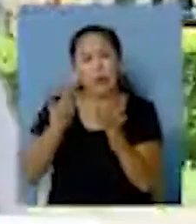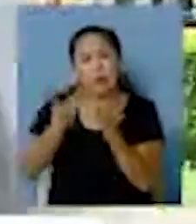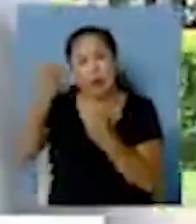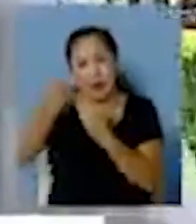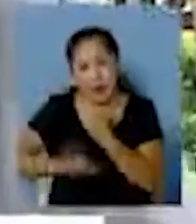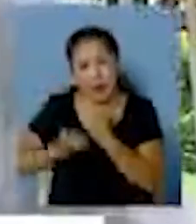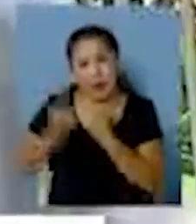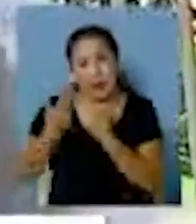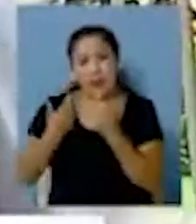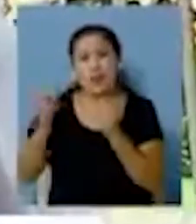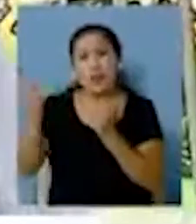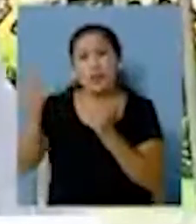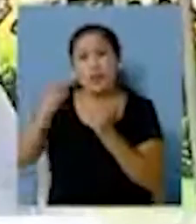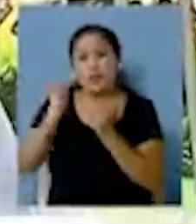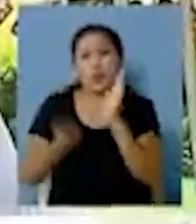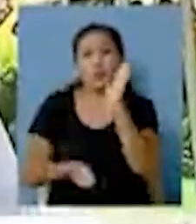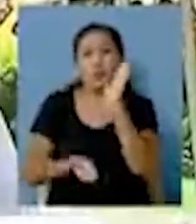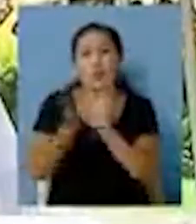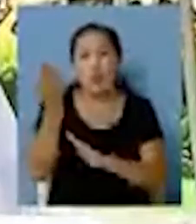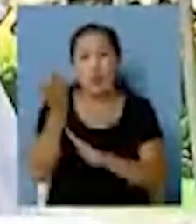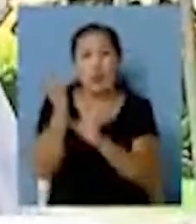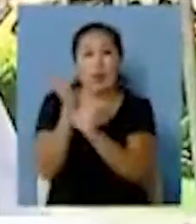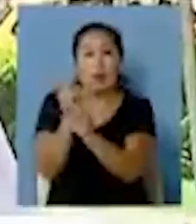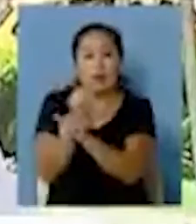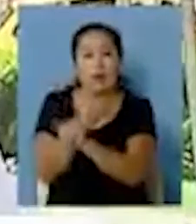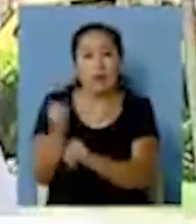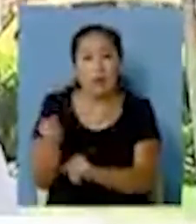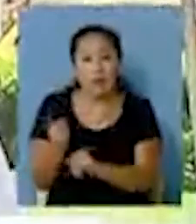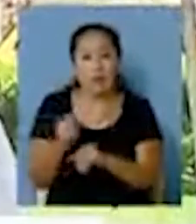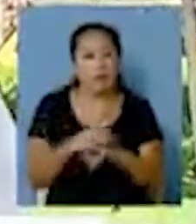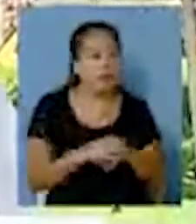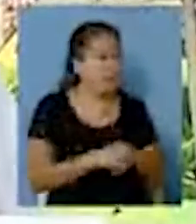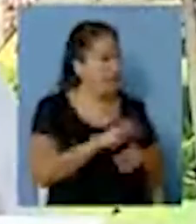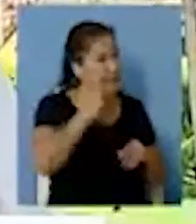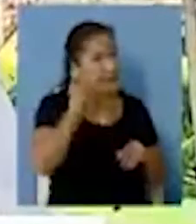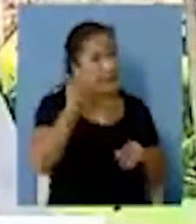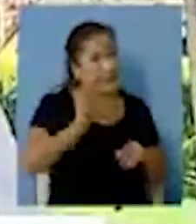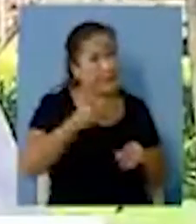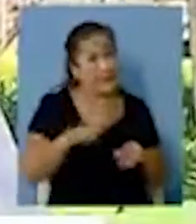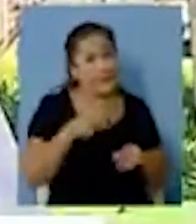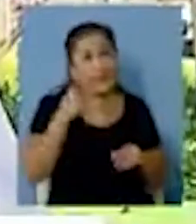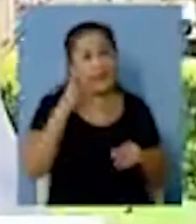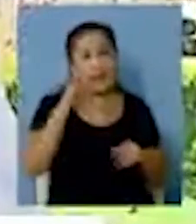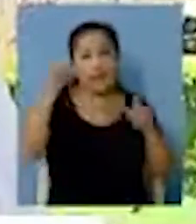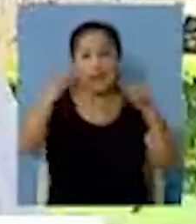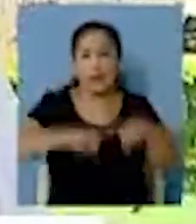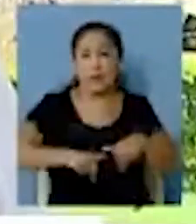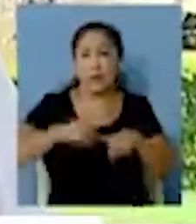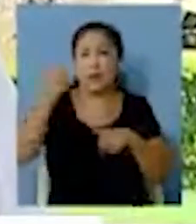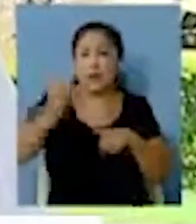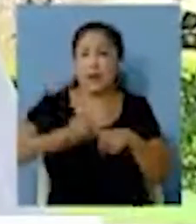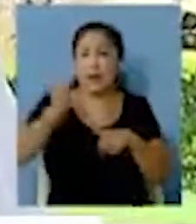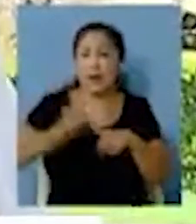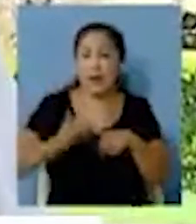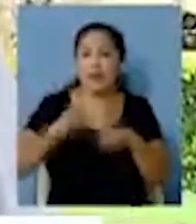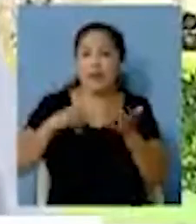existe el nuevo cuadro tarifario para el transporte público de pasajeros. Sí, efectivamente. En el día de hoy recibimos